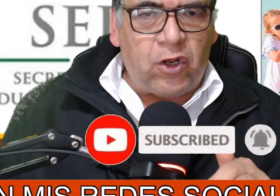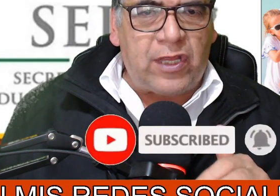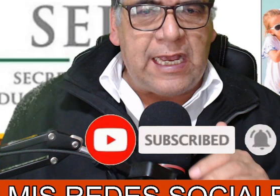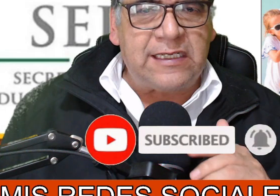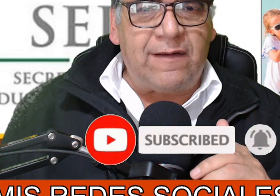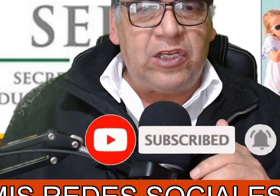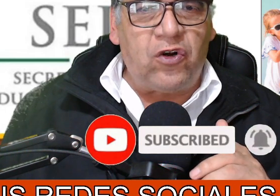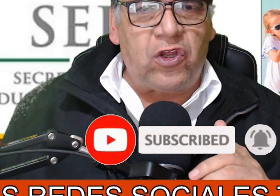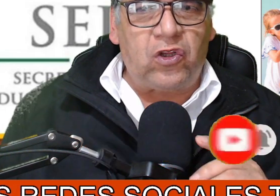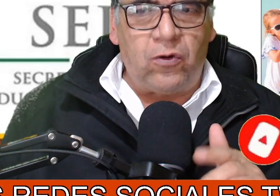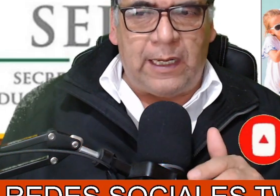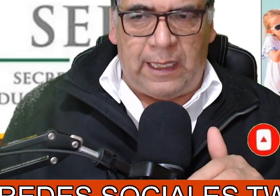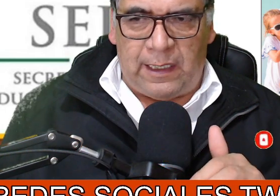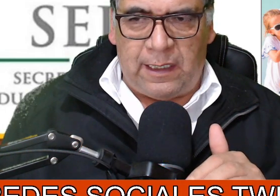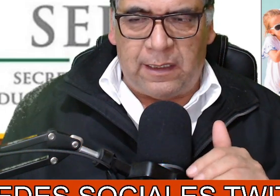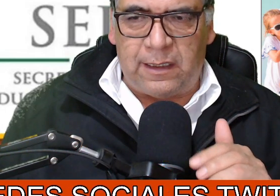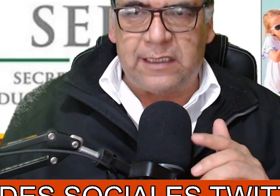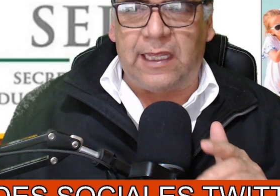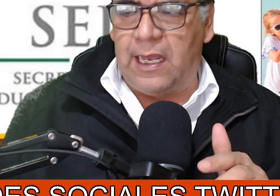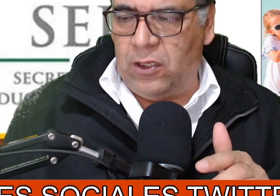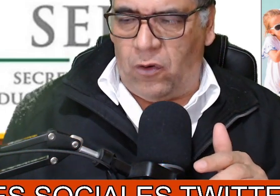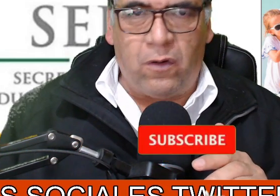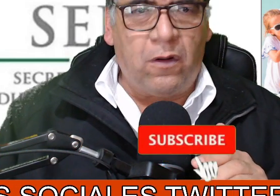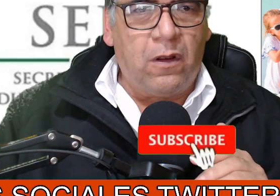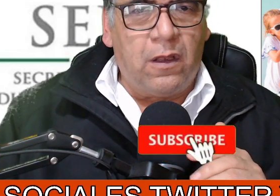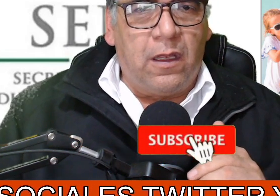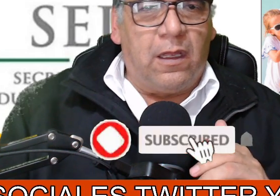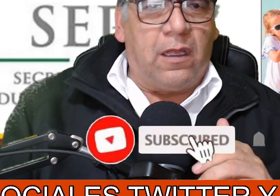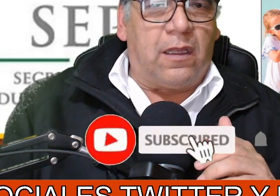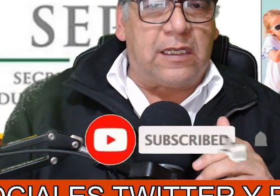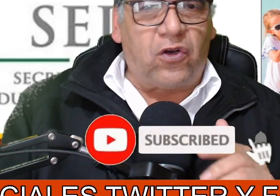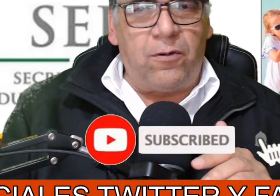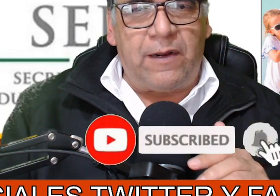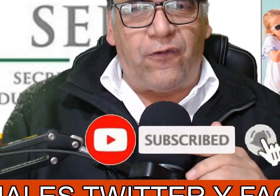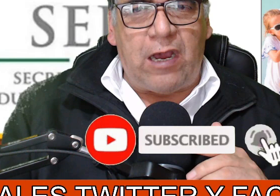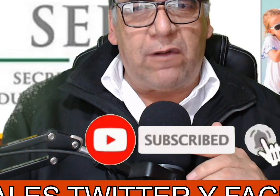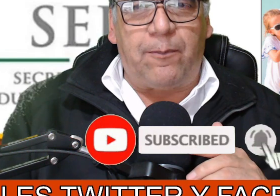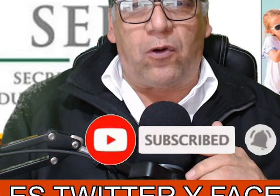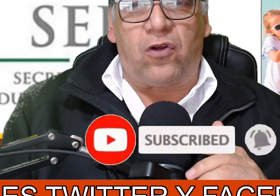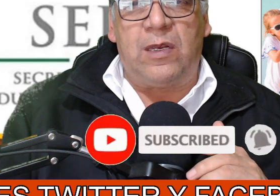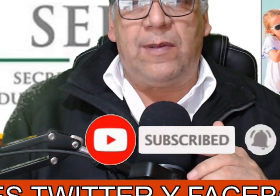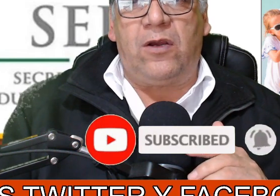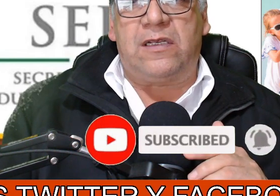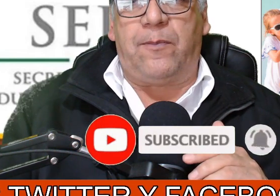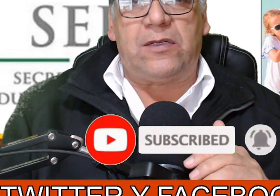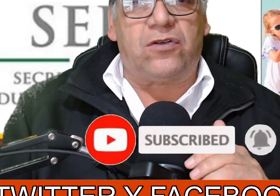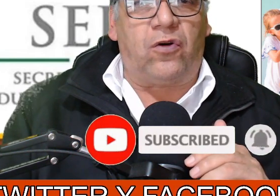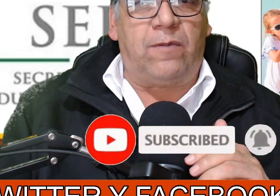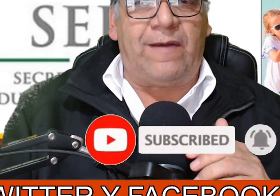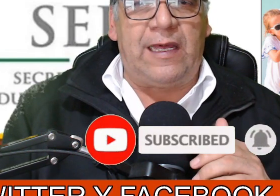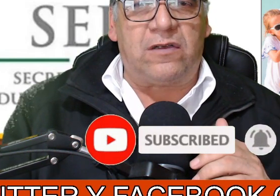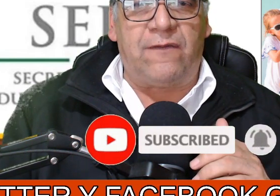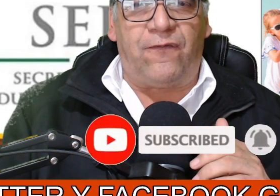Esta nota es del 21 de octubre de este año. Descubren fraude por 2,000 millones de pesos